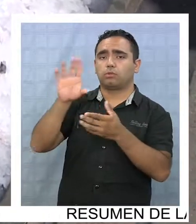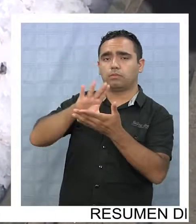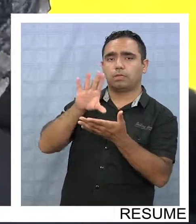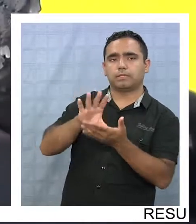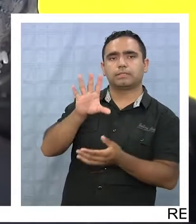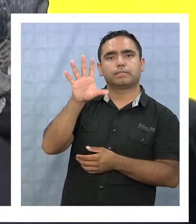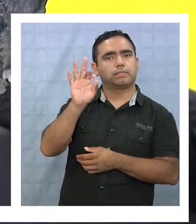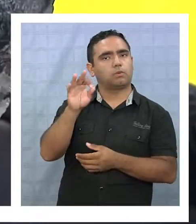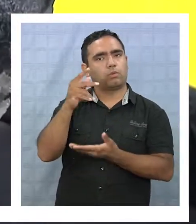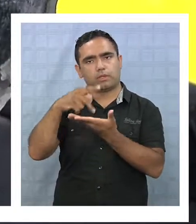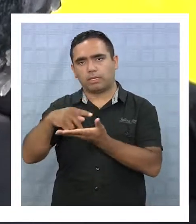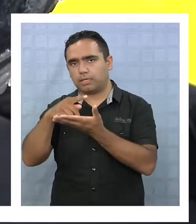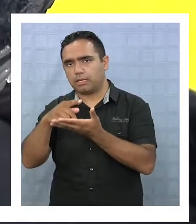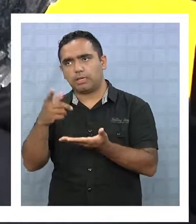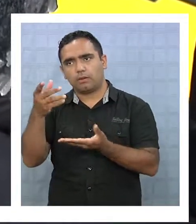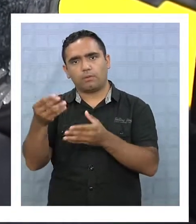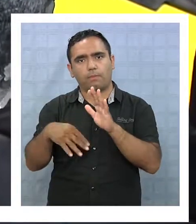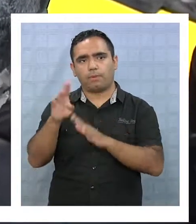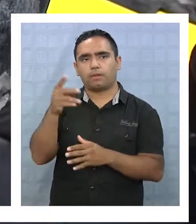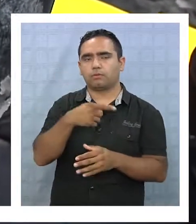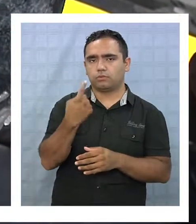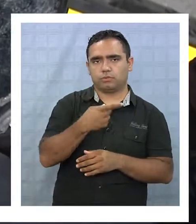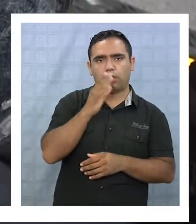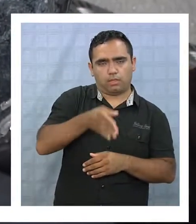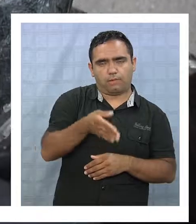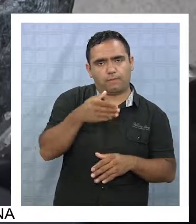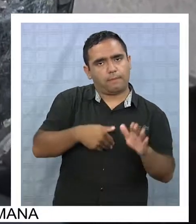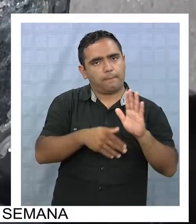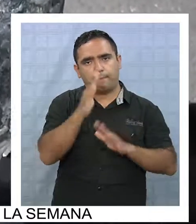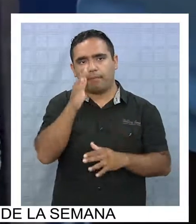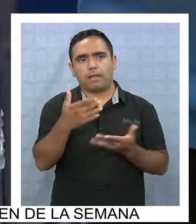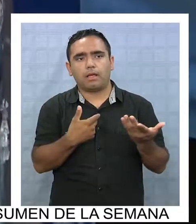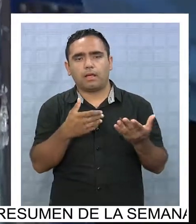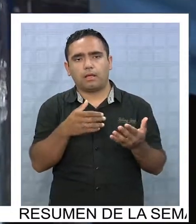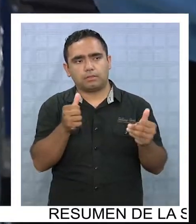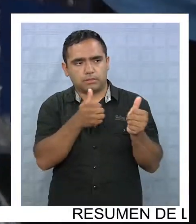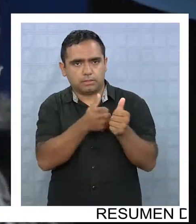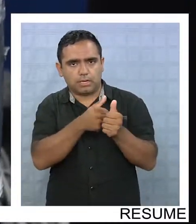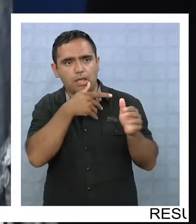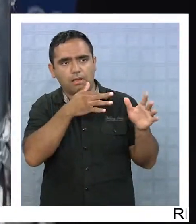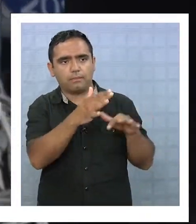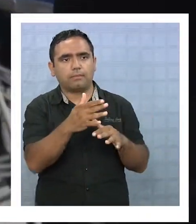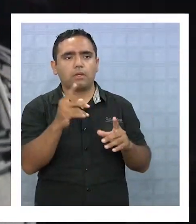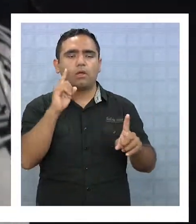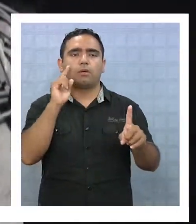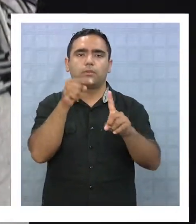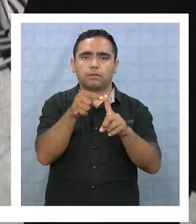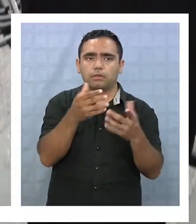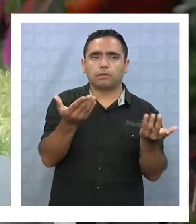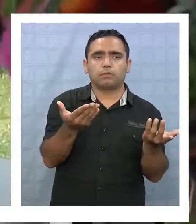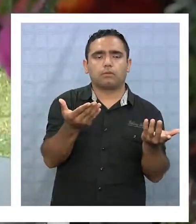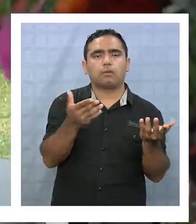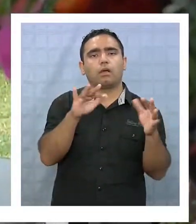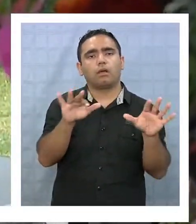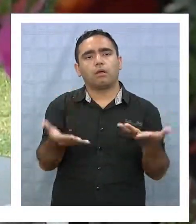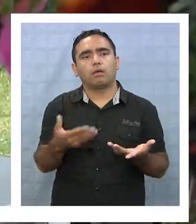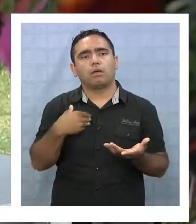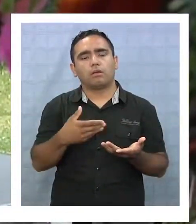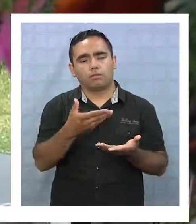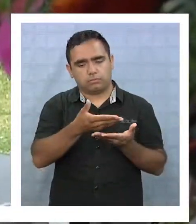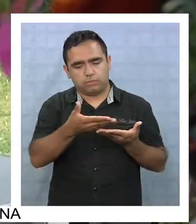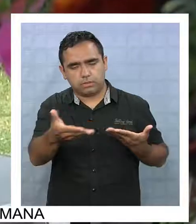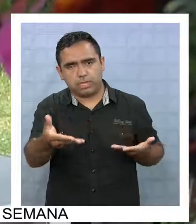consumen 50 kilos. Nosotros tenemos que aumentar, somos un país costero y el objetivo de este emporio justamente es poner productos de